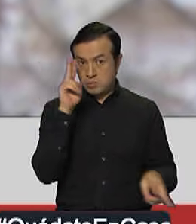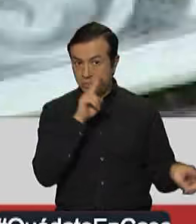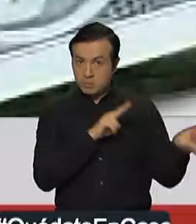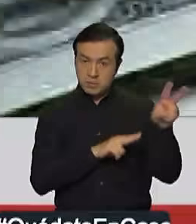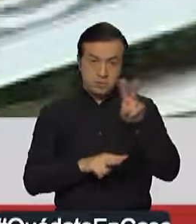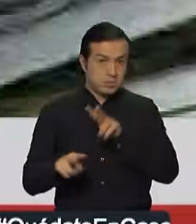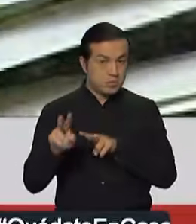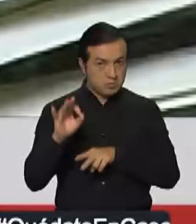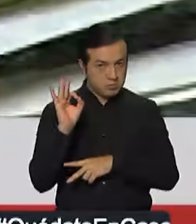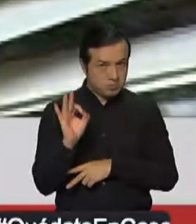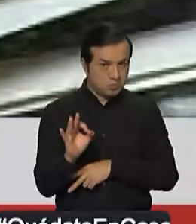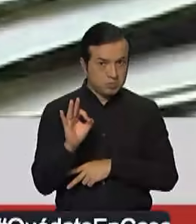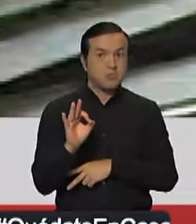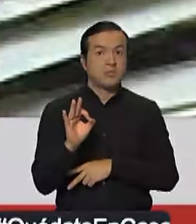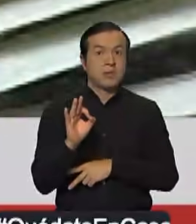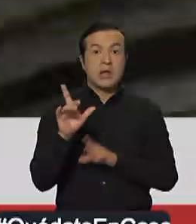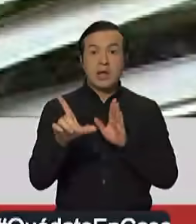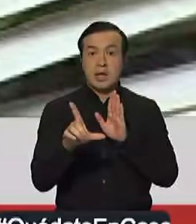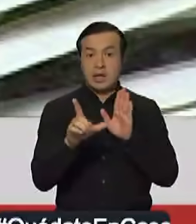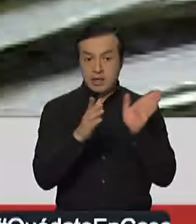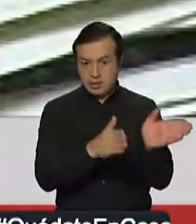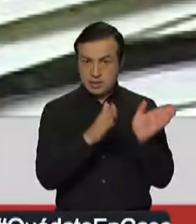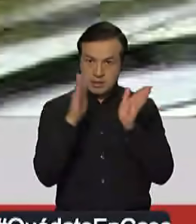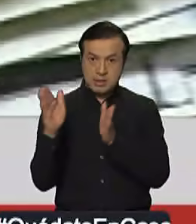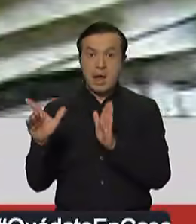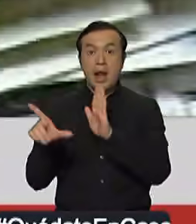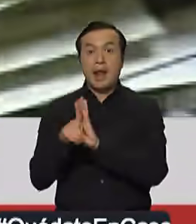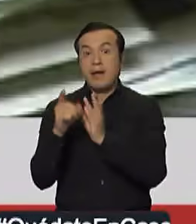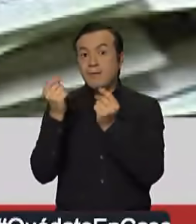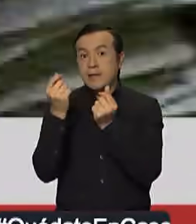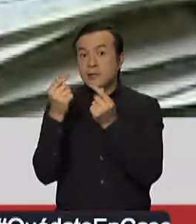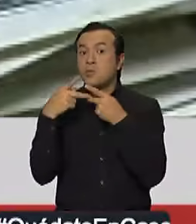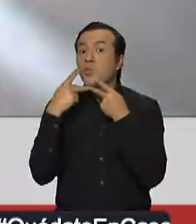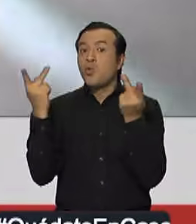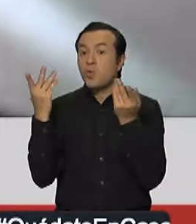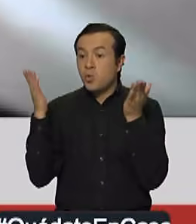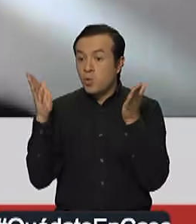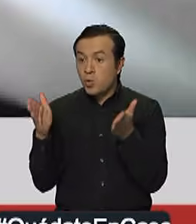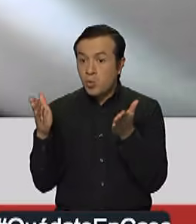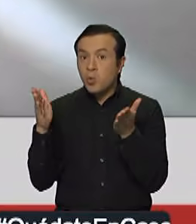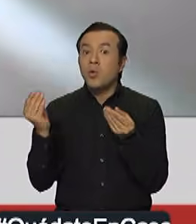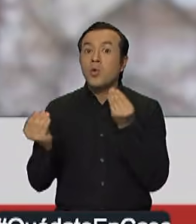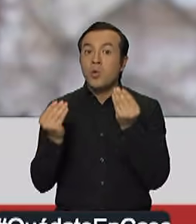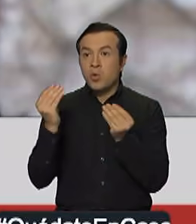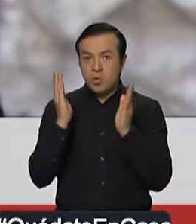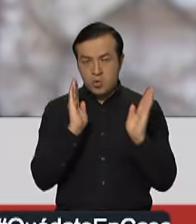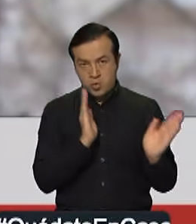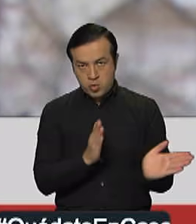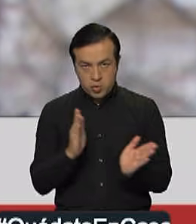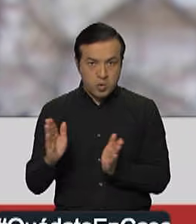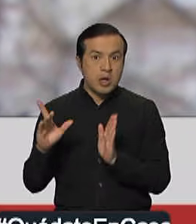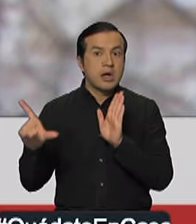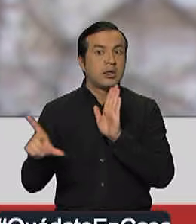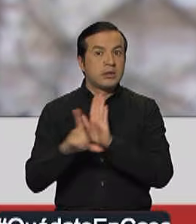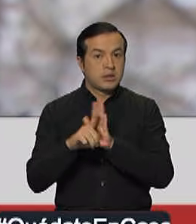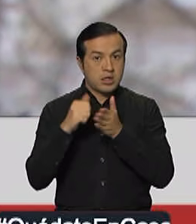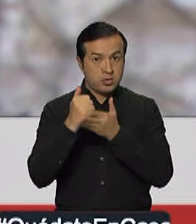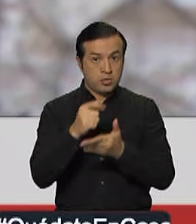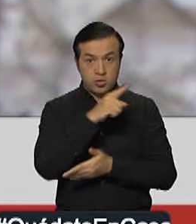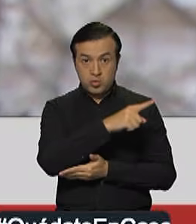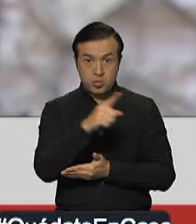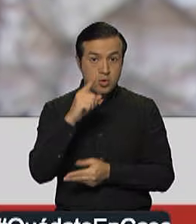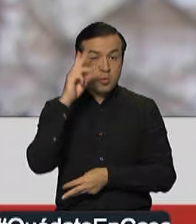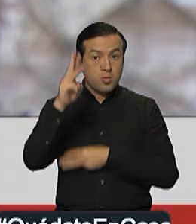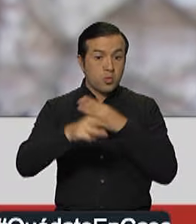adelante. Con la aprobación de la ley de finanzas públicas, añadió Juan Sebastián Roldán, se impone el orden. Es una ley que va a permitir que ustedes, que el